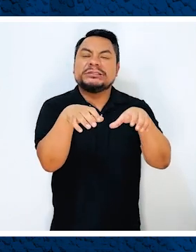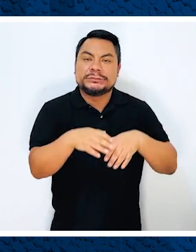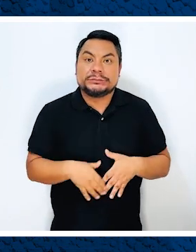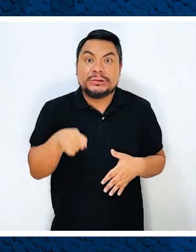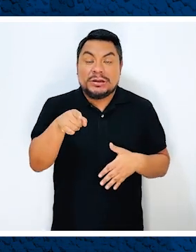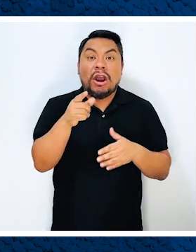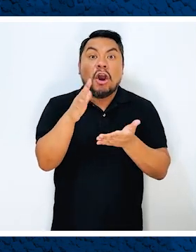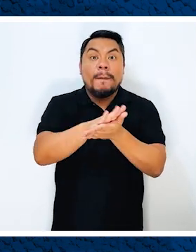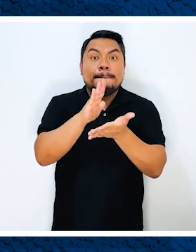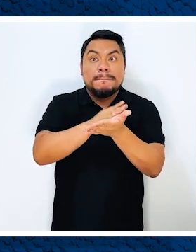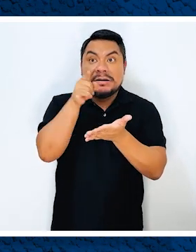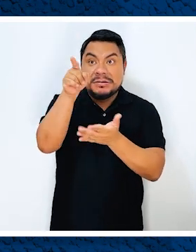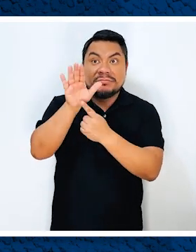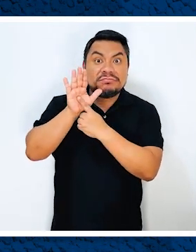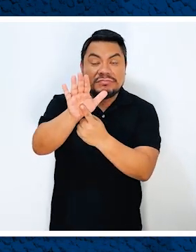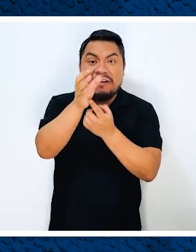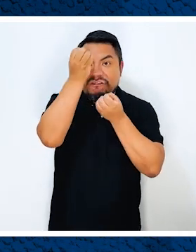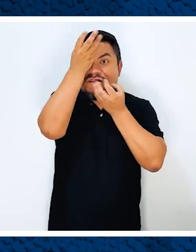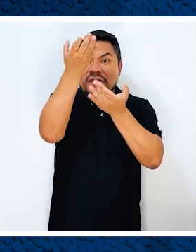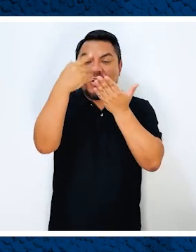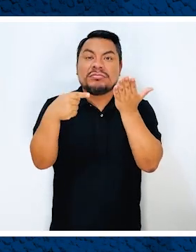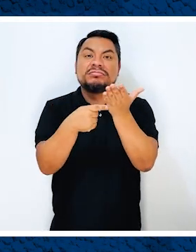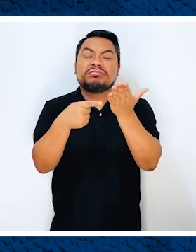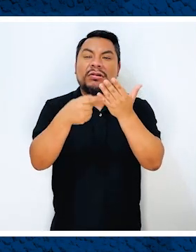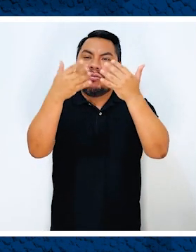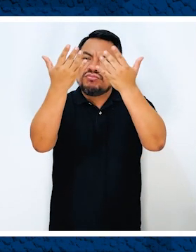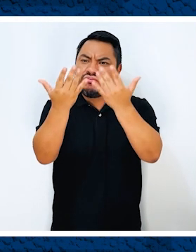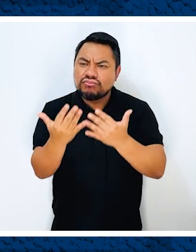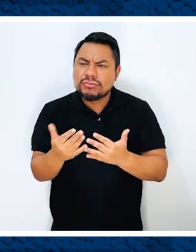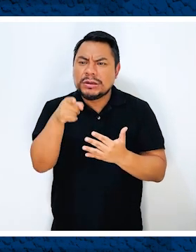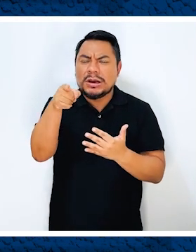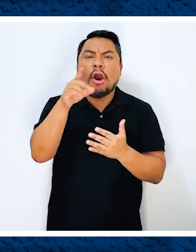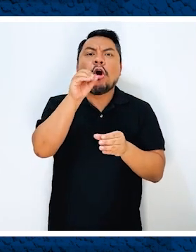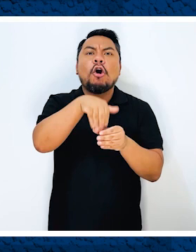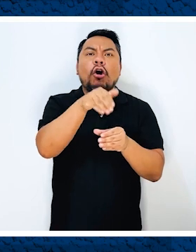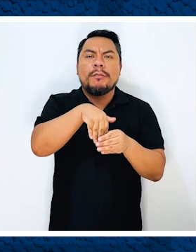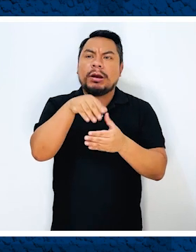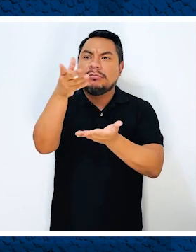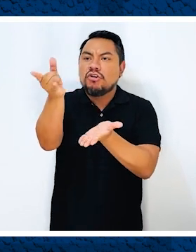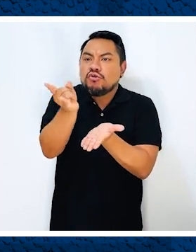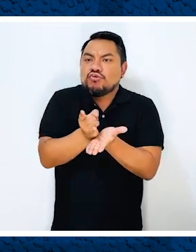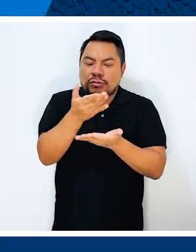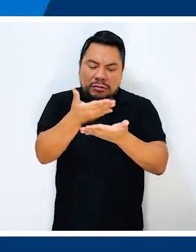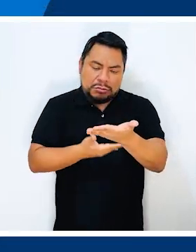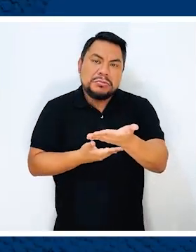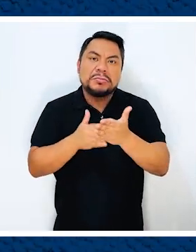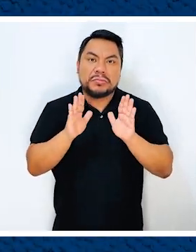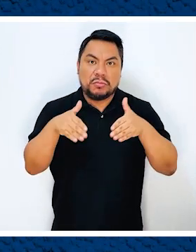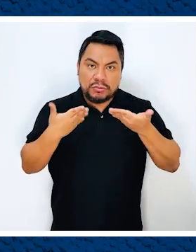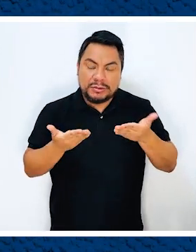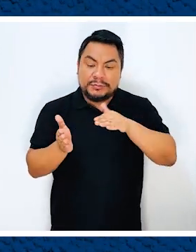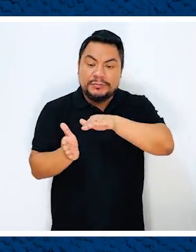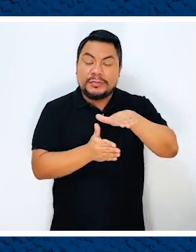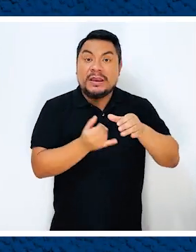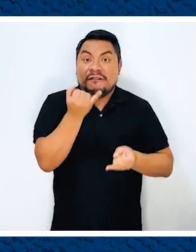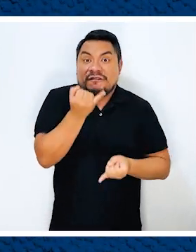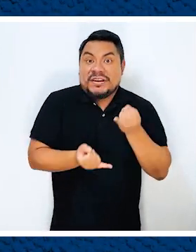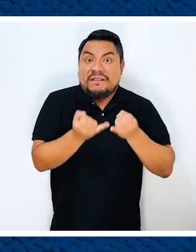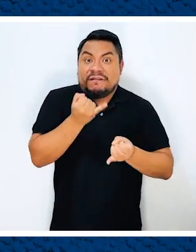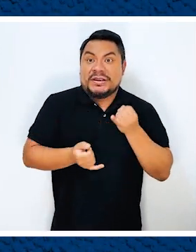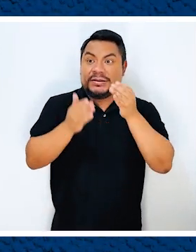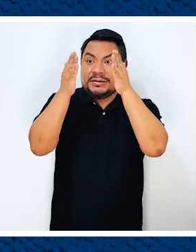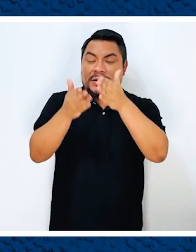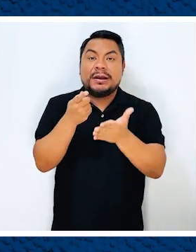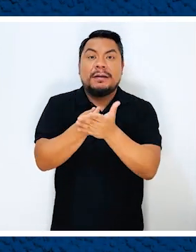podrás descargar la documentación que presentaron y los informes técnicos emitidos por la OMPE. Finalmente, el